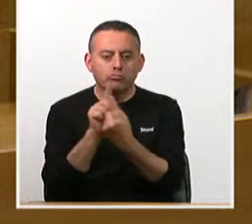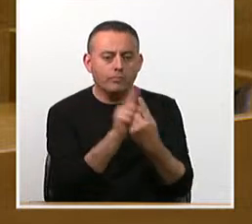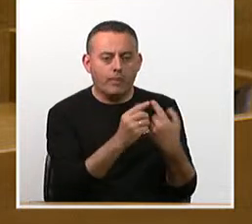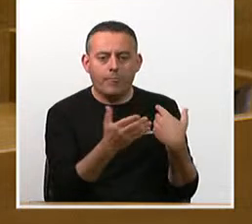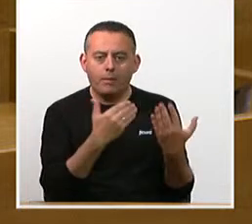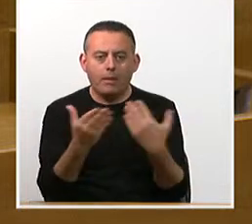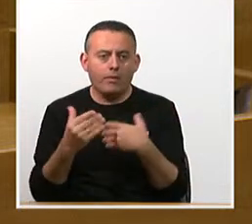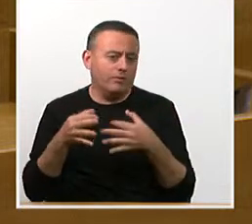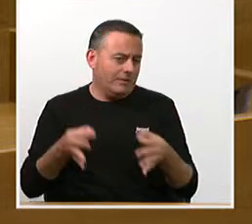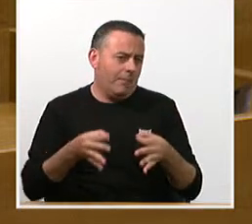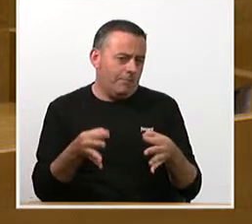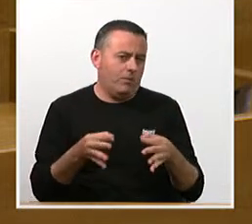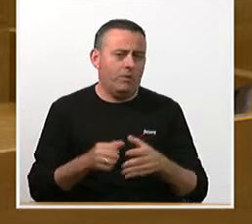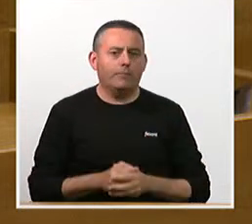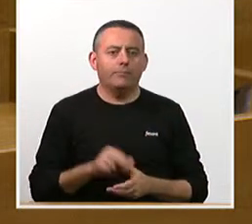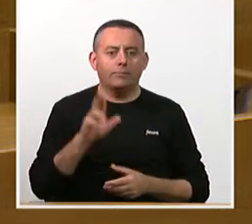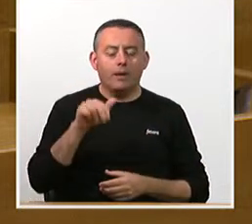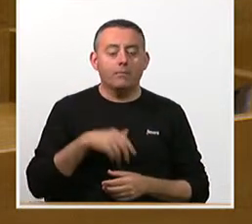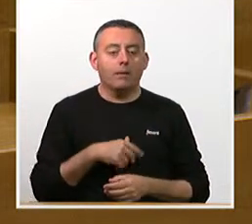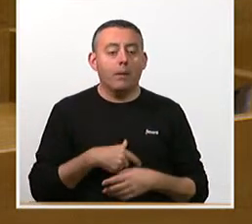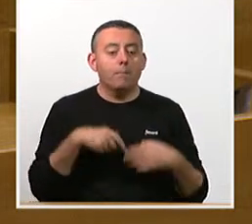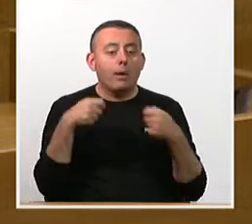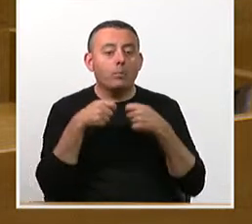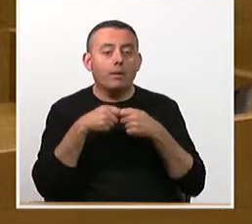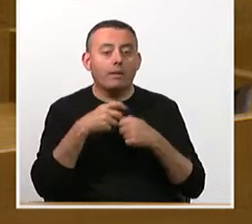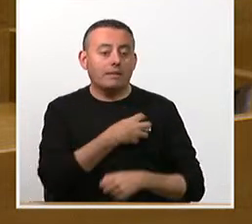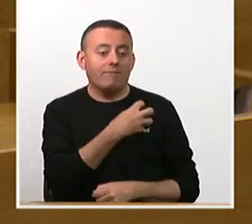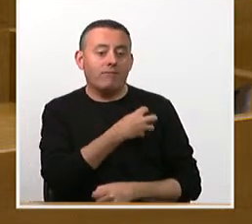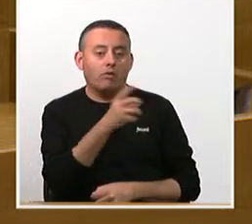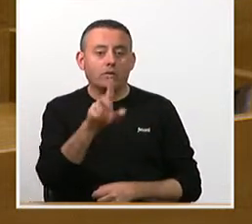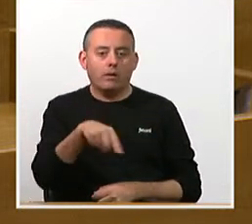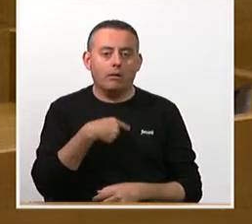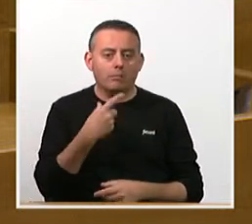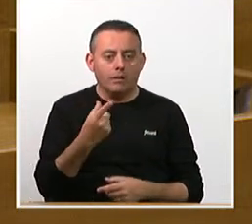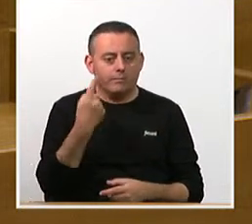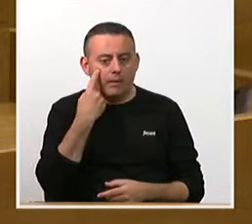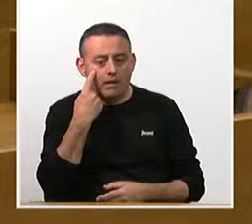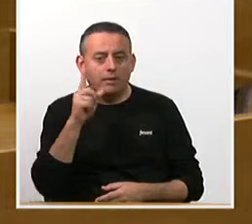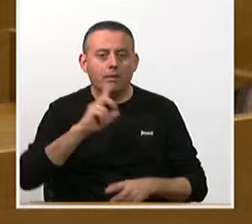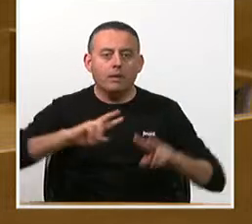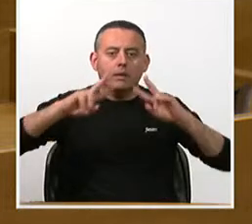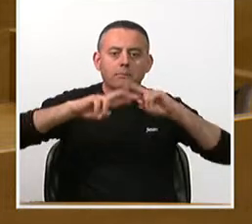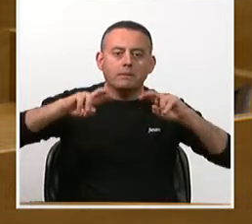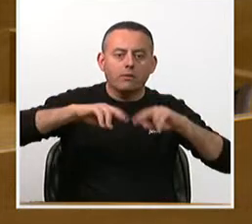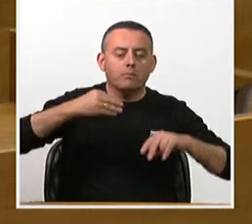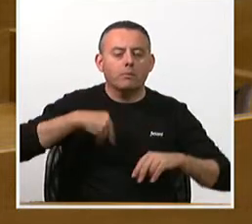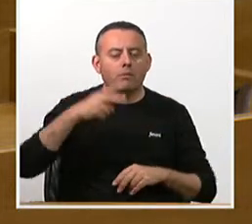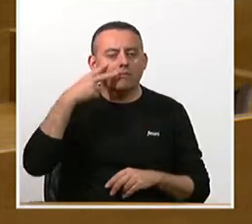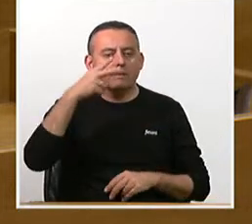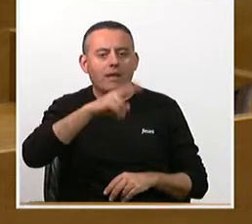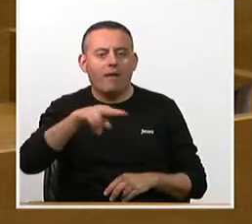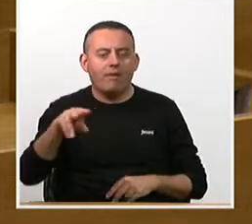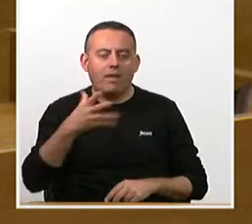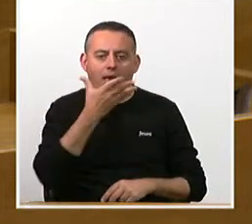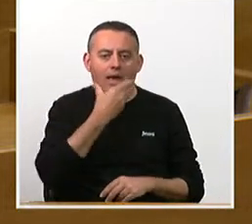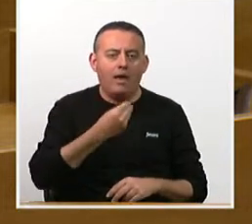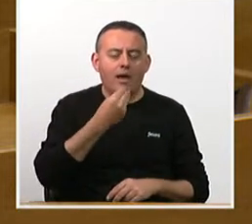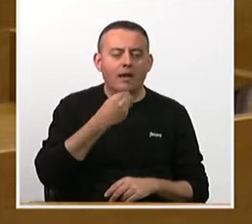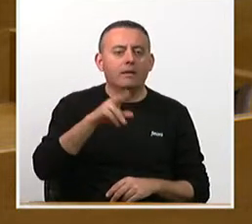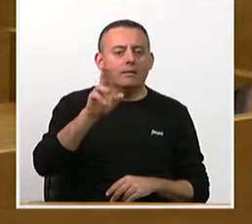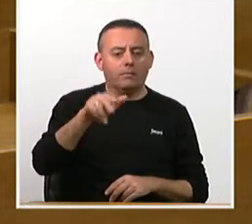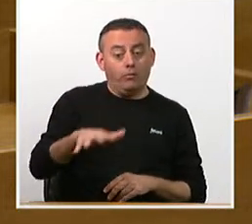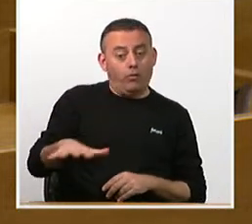depósito también para abastecimiento en la mancomunidad de la safor o sondeos de investigación para suministro de agua en vistabella chodos o benafigos o la